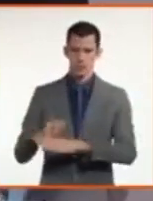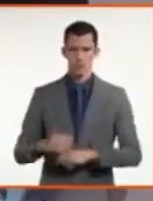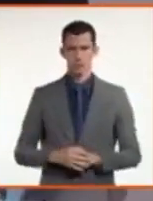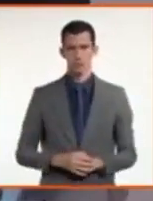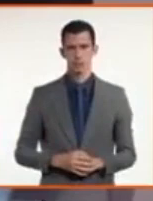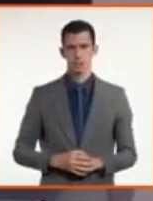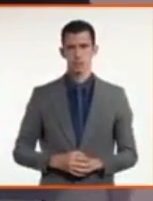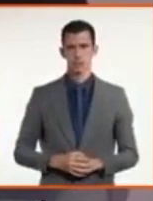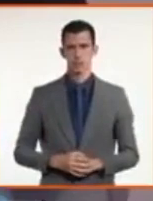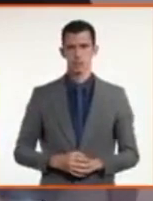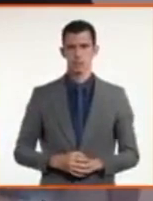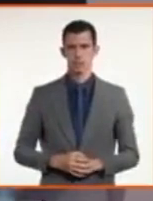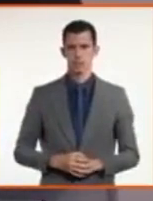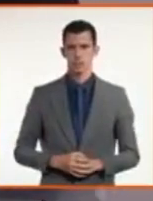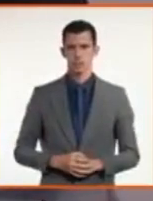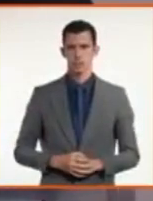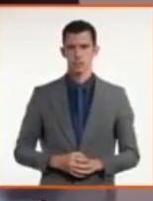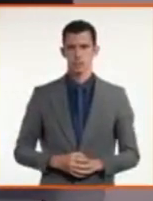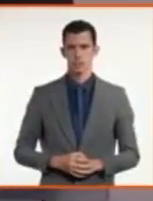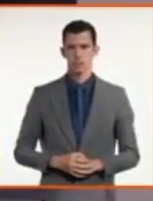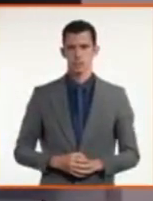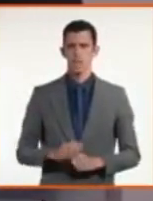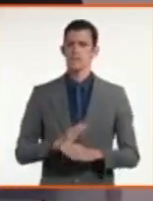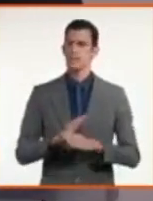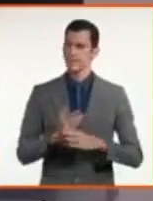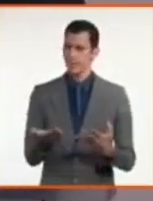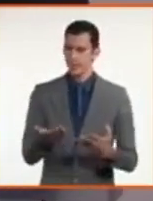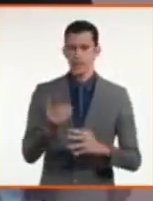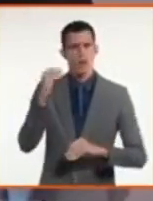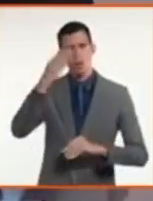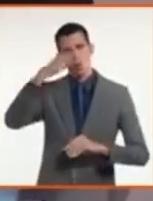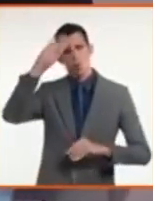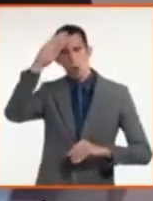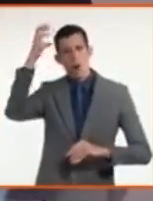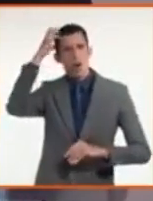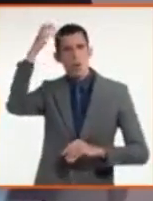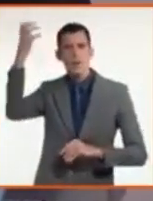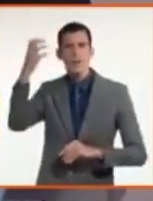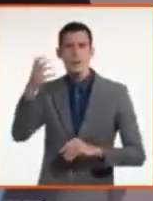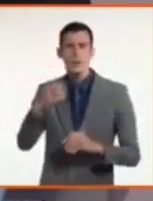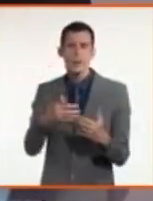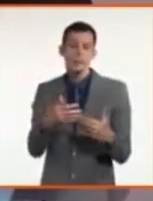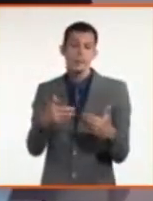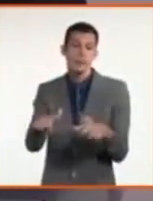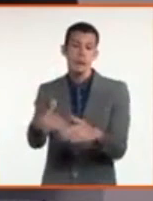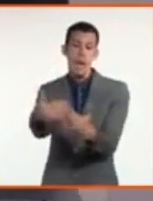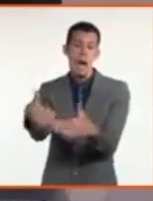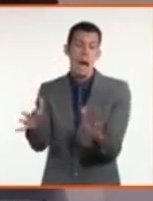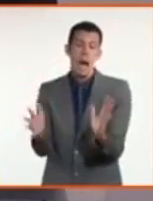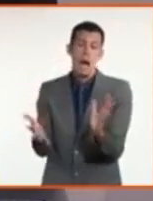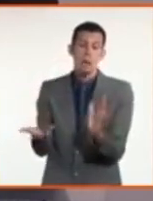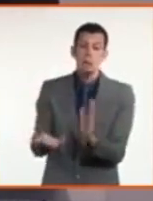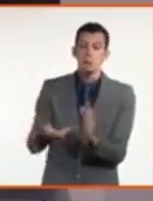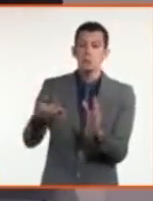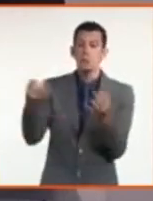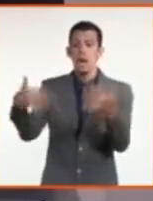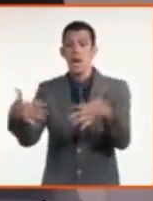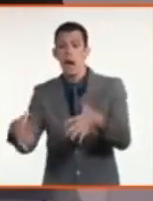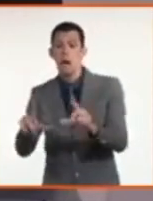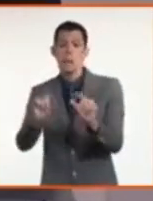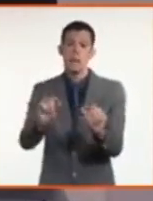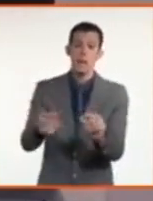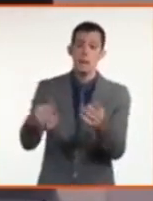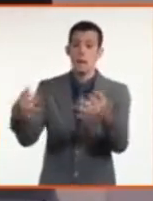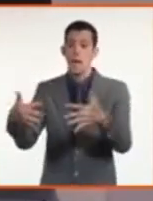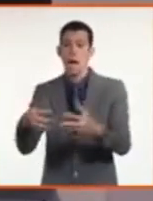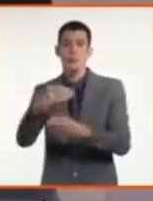puede estar fuera de control del estado y por lo tanto la decisión de que nosotros tenemos que intervenir en ese mercado como el que el